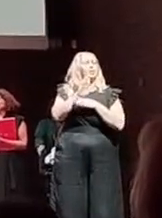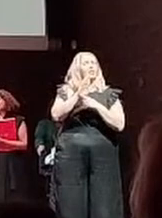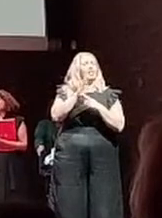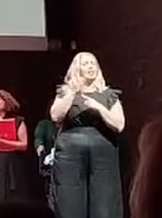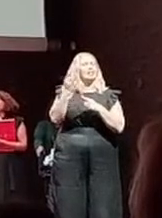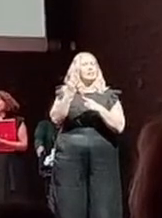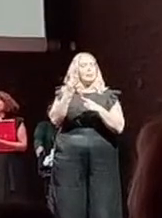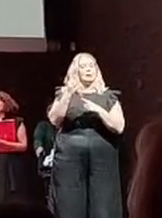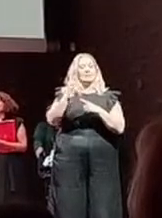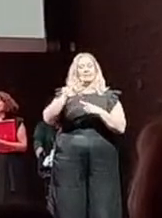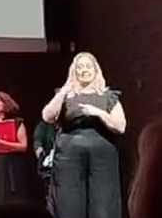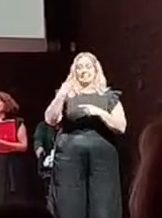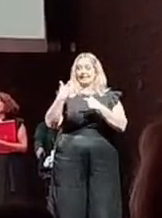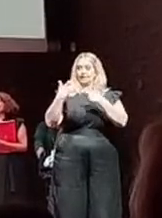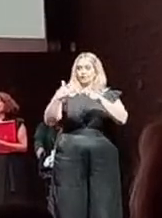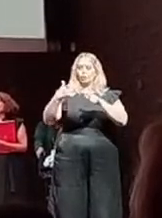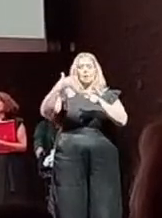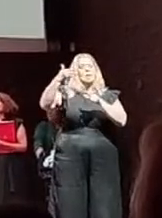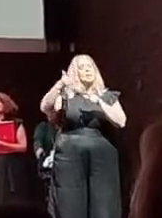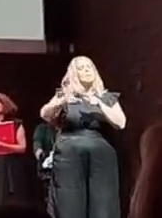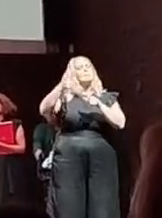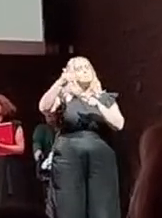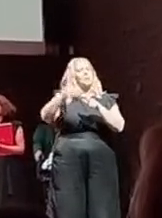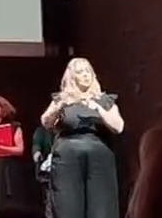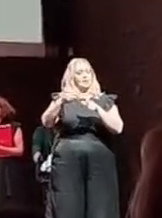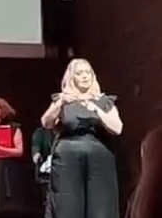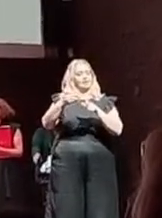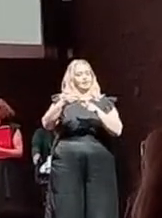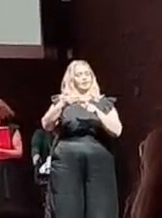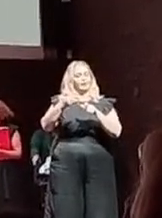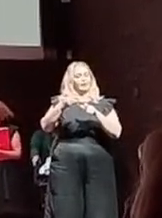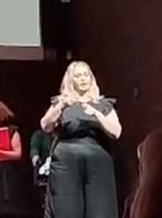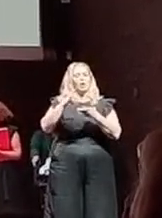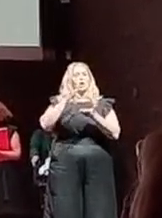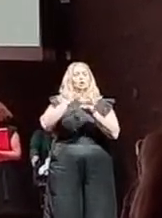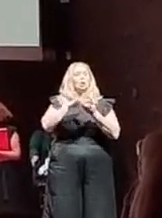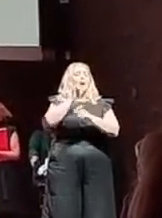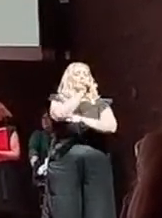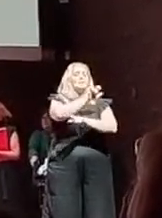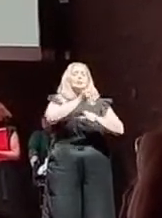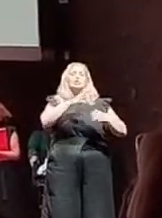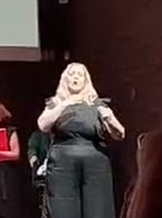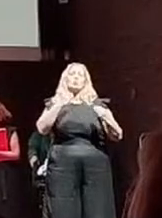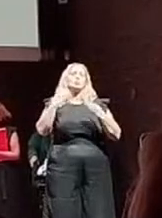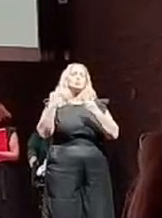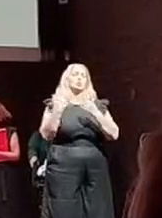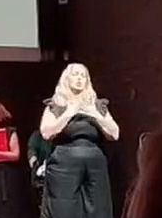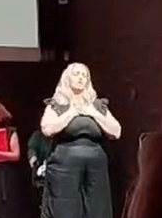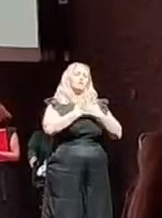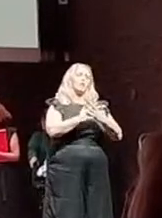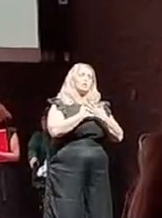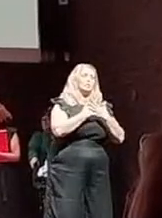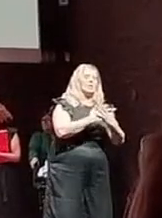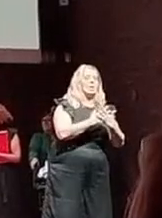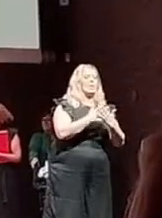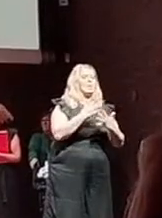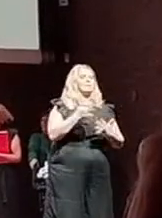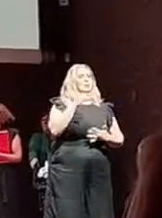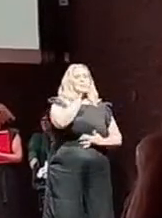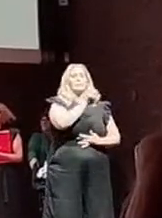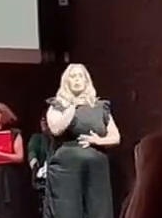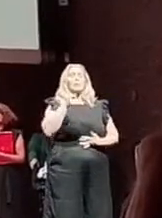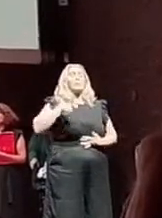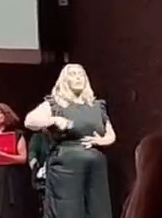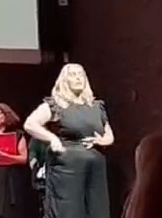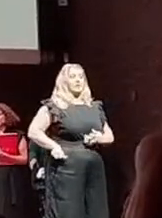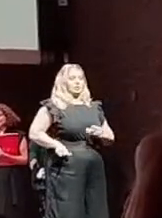es el tercer sector. Existen miles de personas voluntarias y